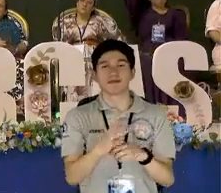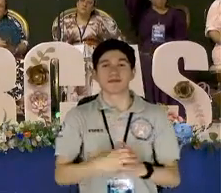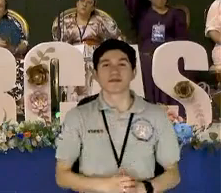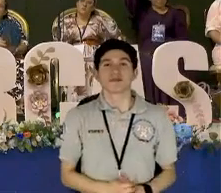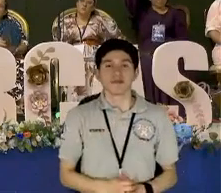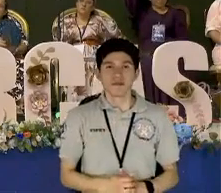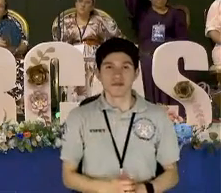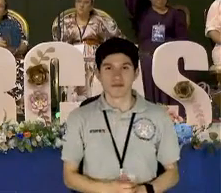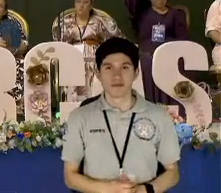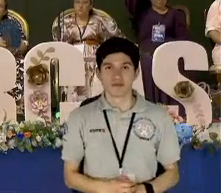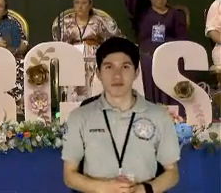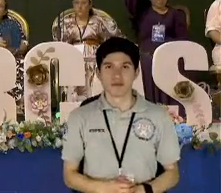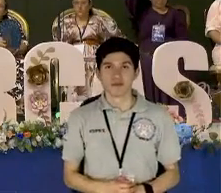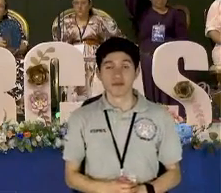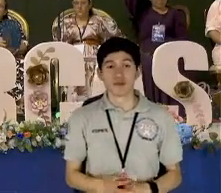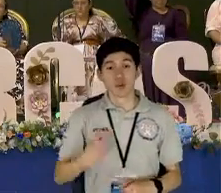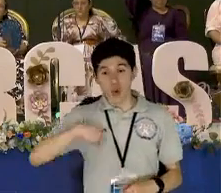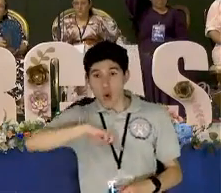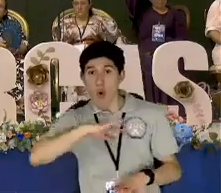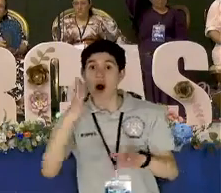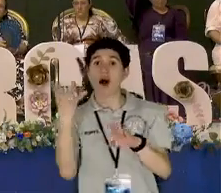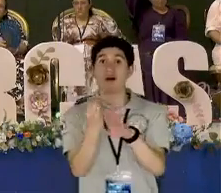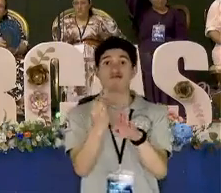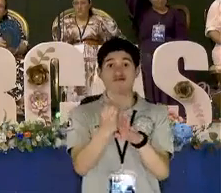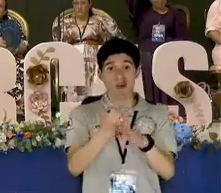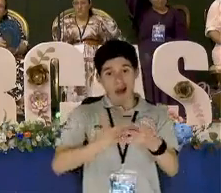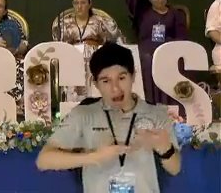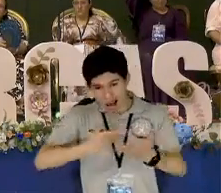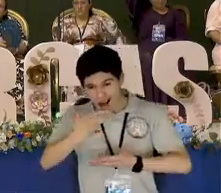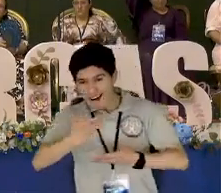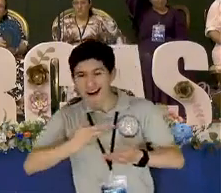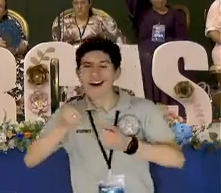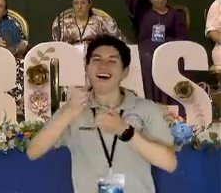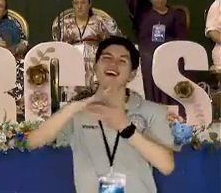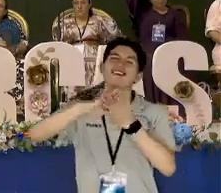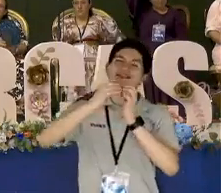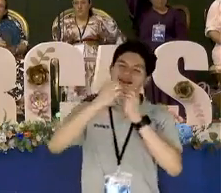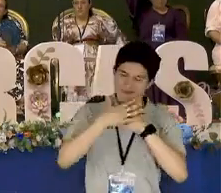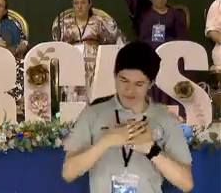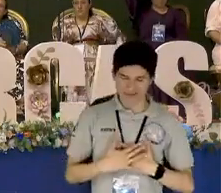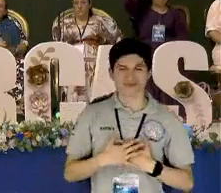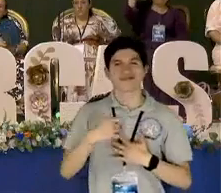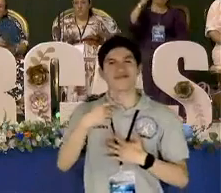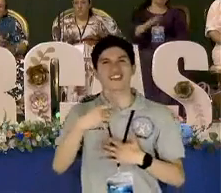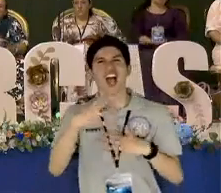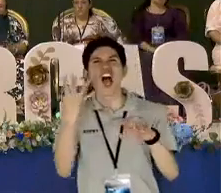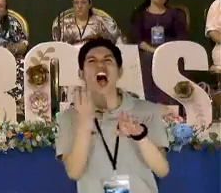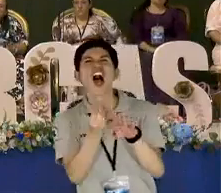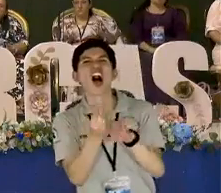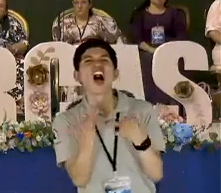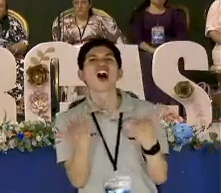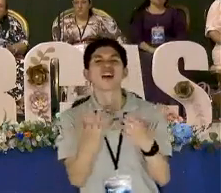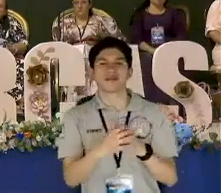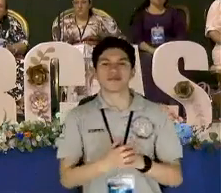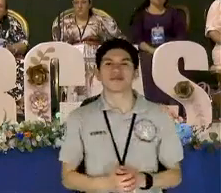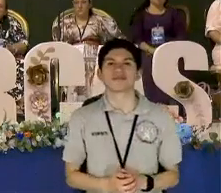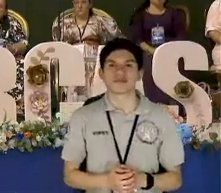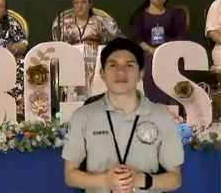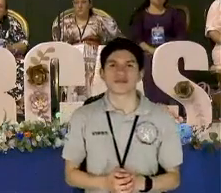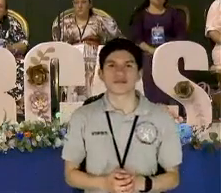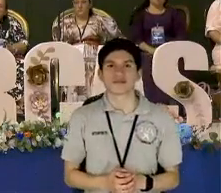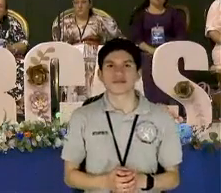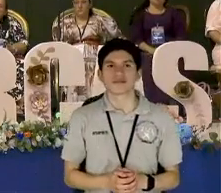cuerpo con armonía, gloria al Señor. Y en esa estructura entonces todos los nutrientes hacen que